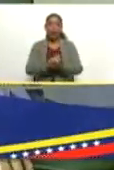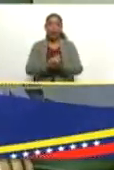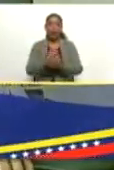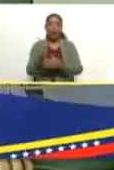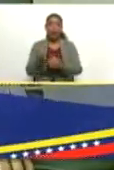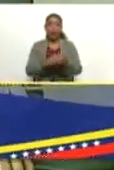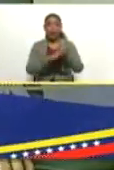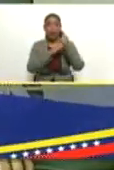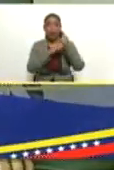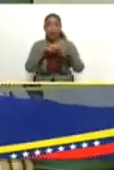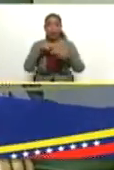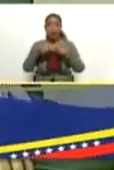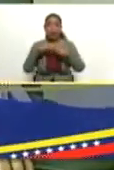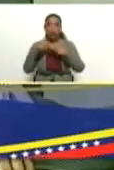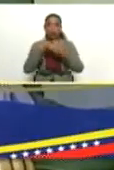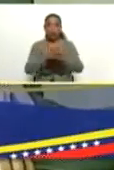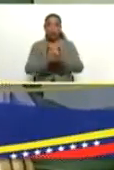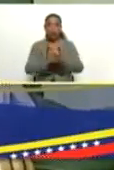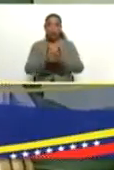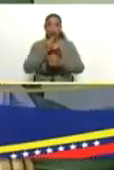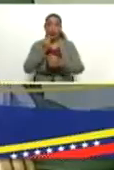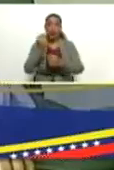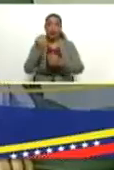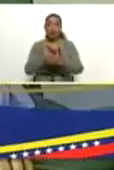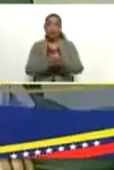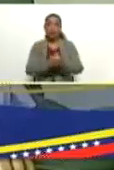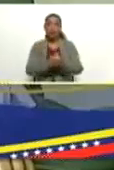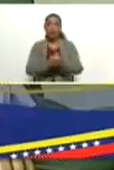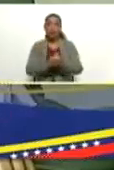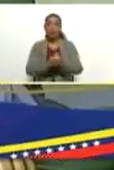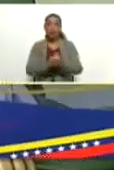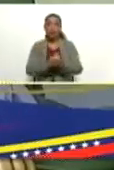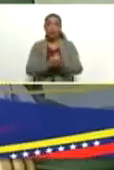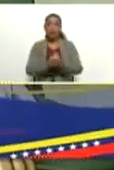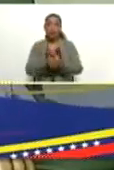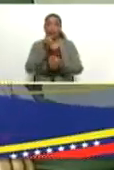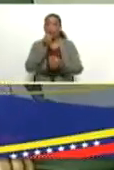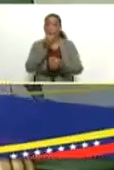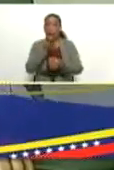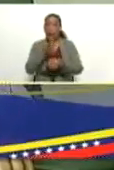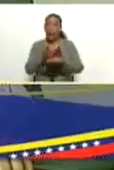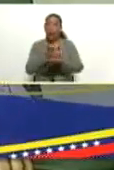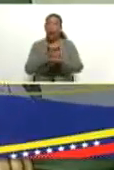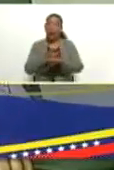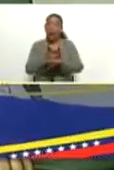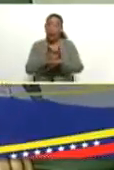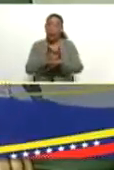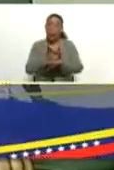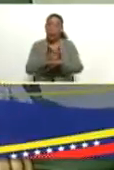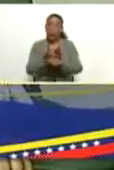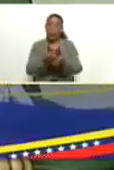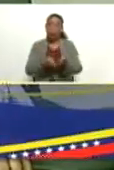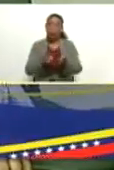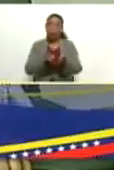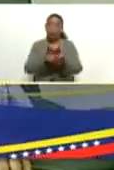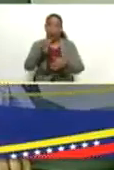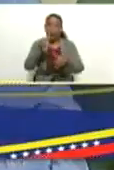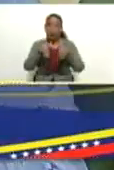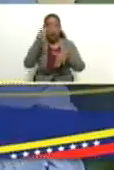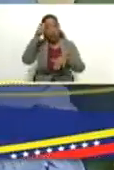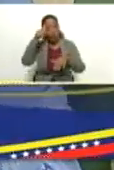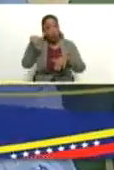líderes revolucionarios de la juventud, buen gobernador, reelecto por el voto del pueblo de